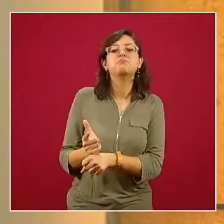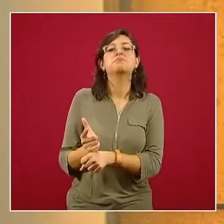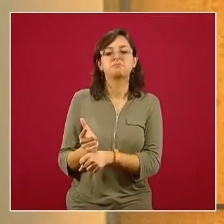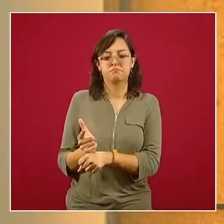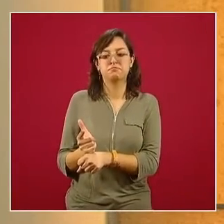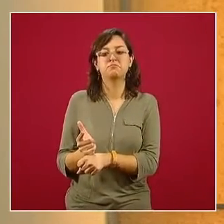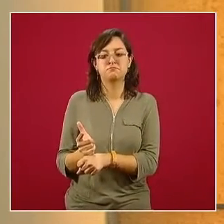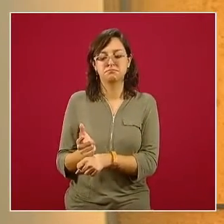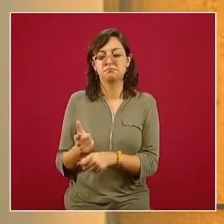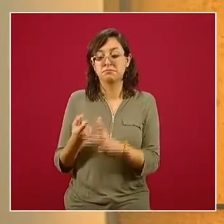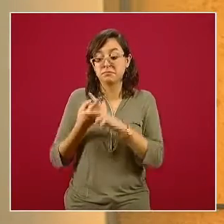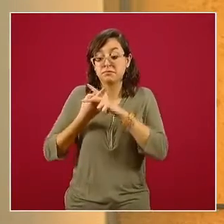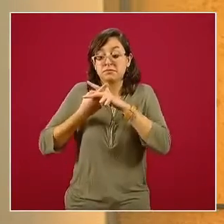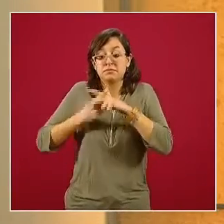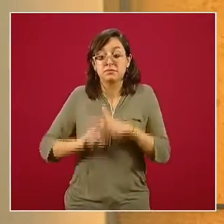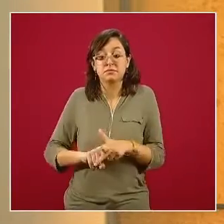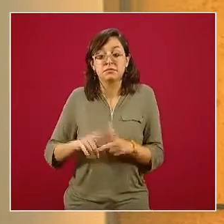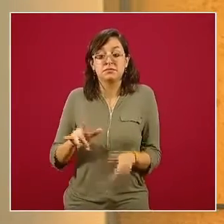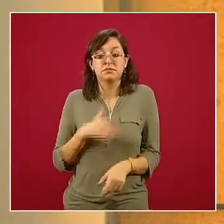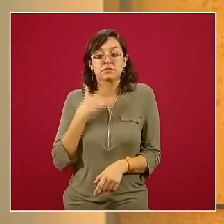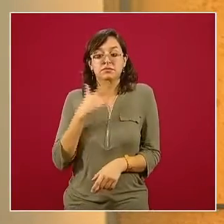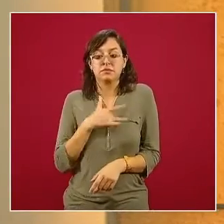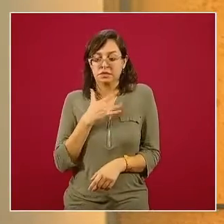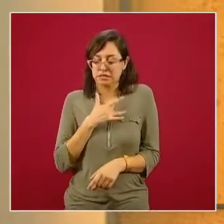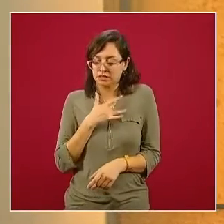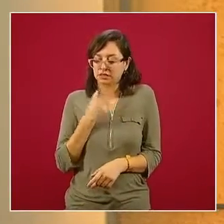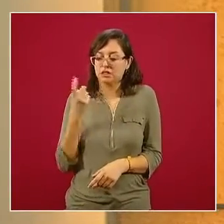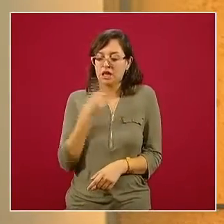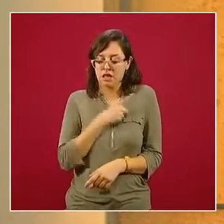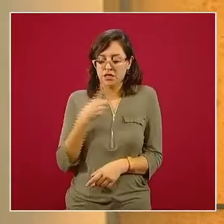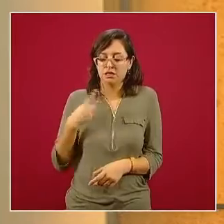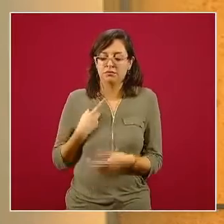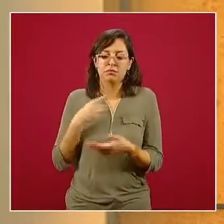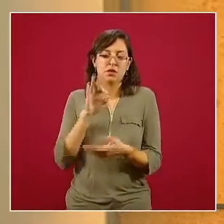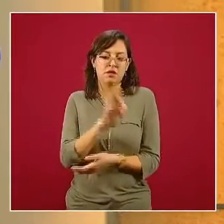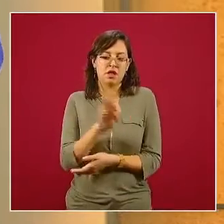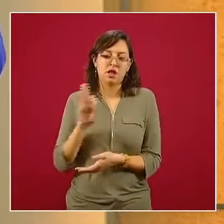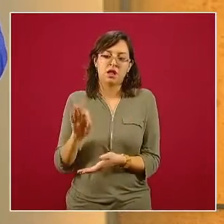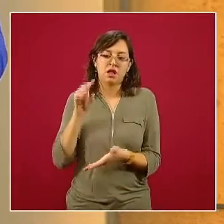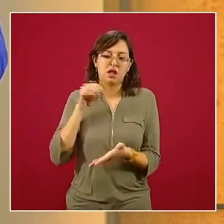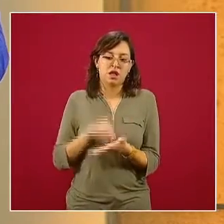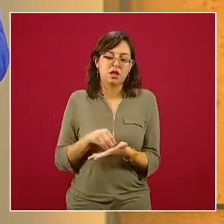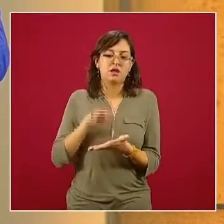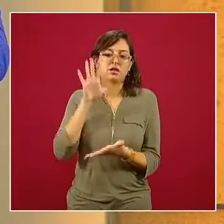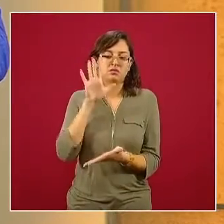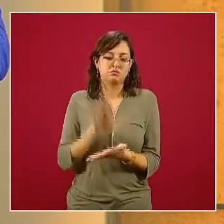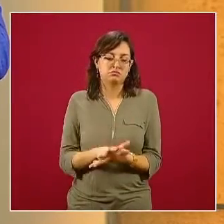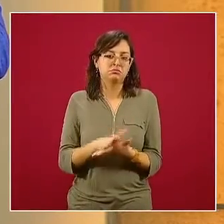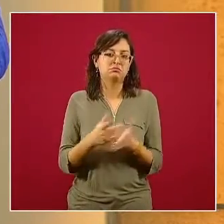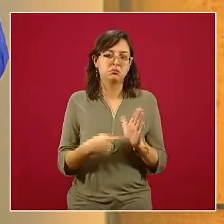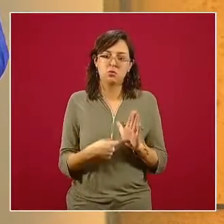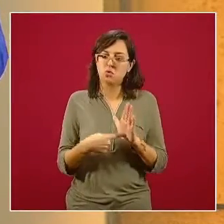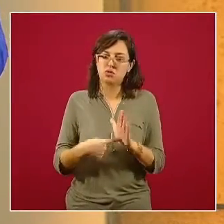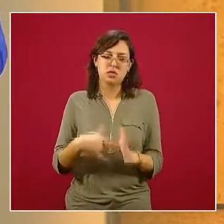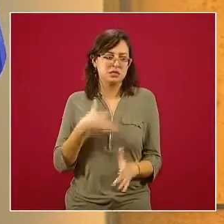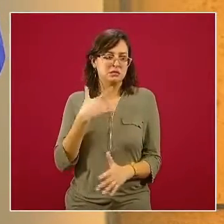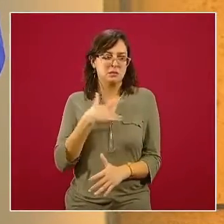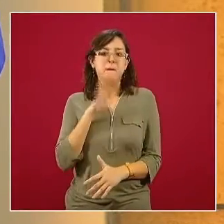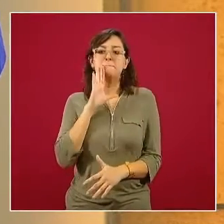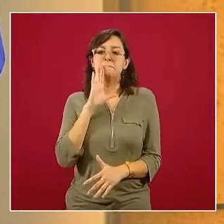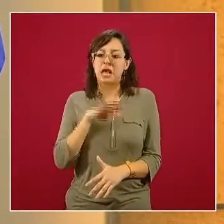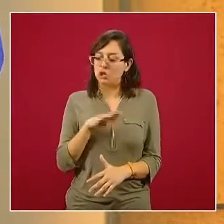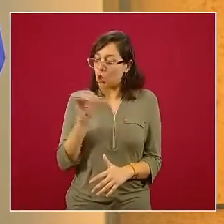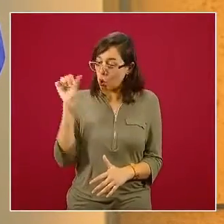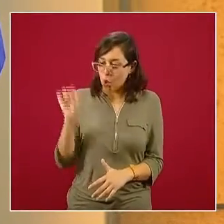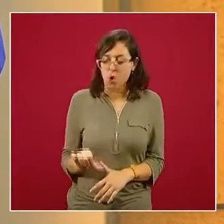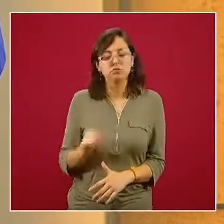reconocida desde el momento en que se presentan personas con síndromes clínicos, con manifestaciones clínicas